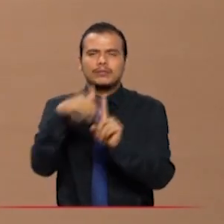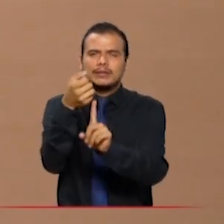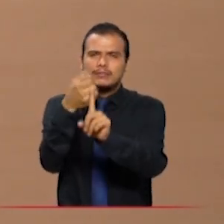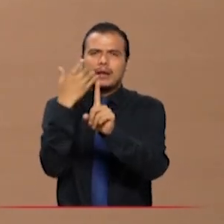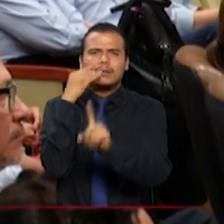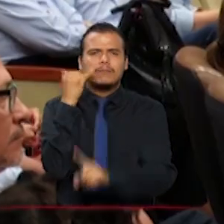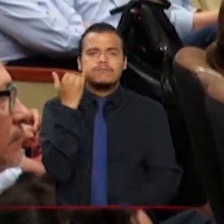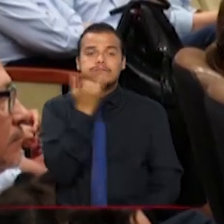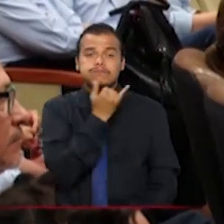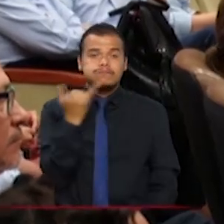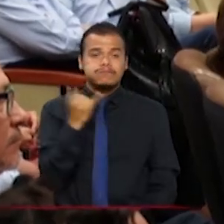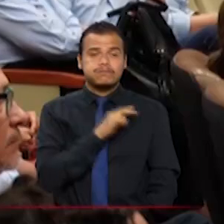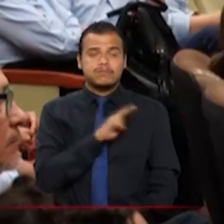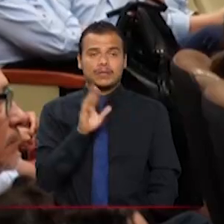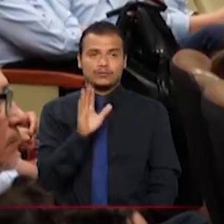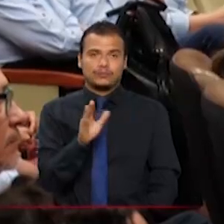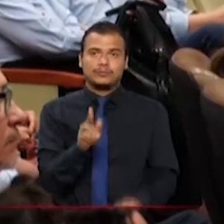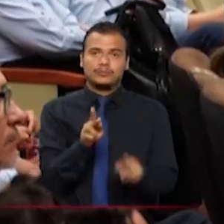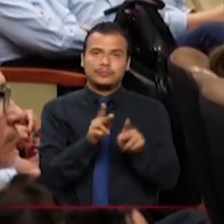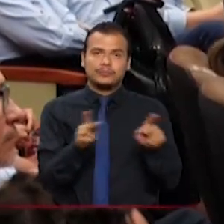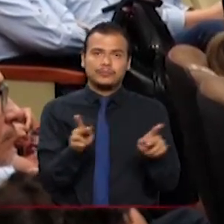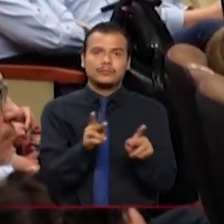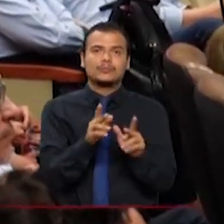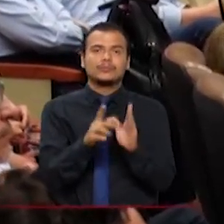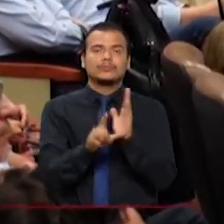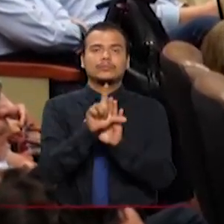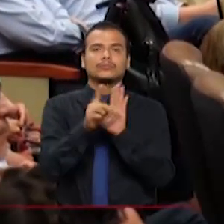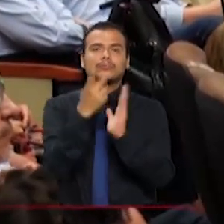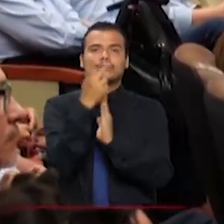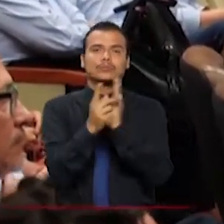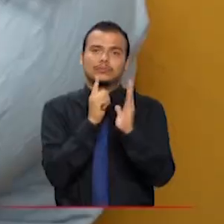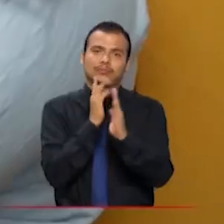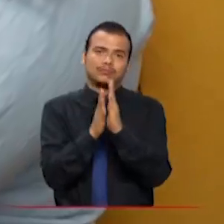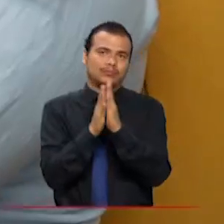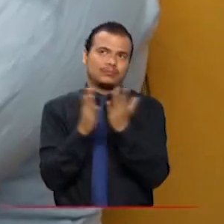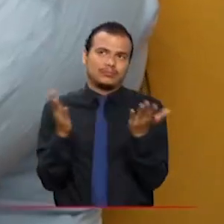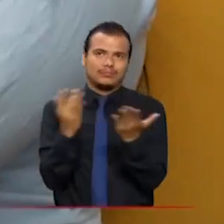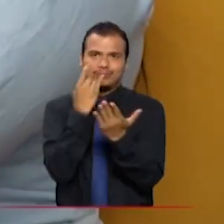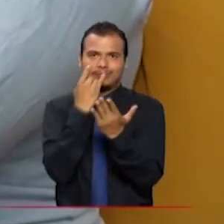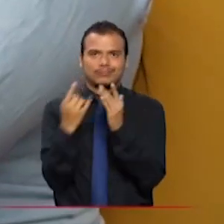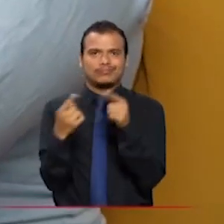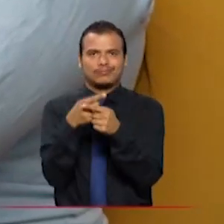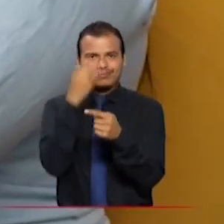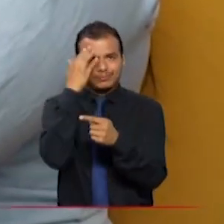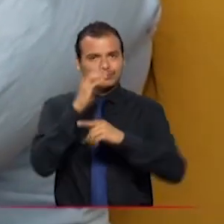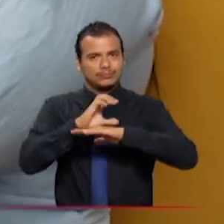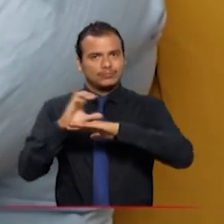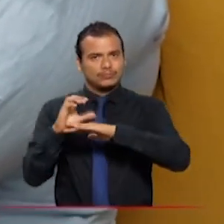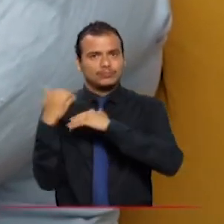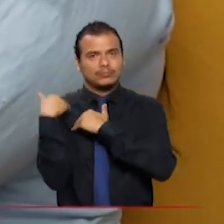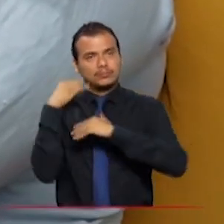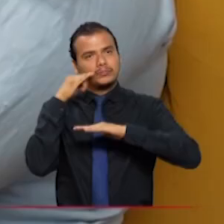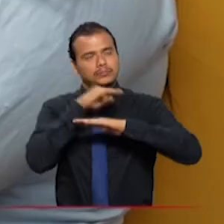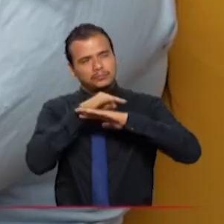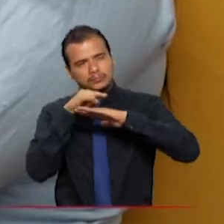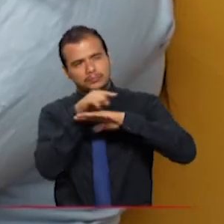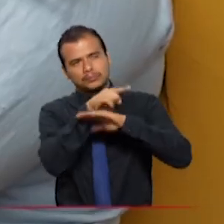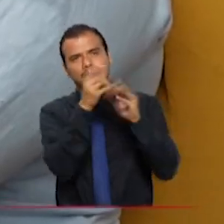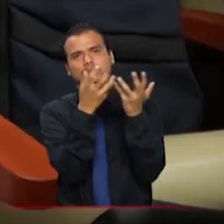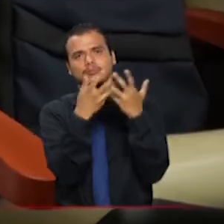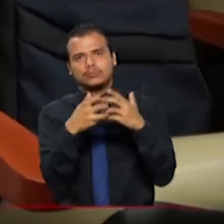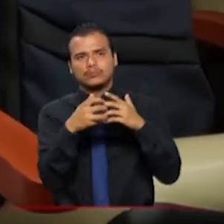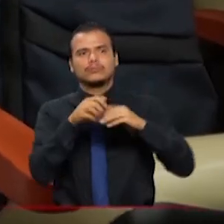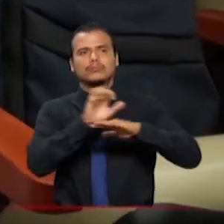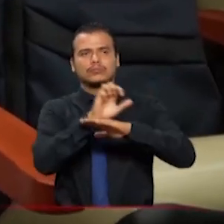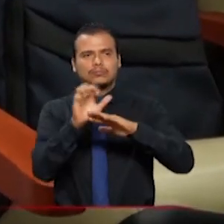el Valle del Cauca. Uno de los argumentos de los ponentes del proyecto es un supuesto conflicto de intereses a la hora de que las corporaciones deban vigilar las empresas de servicios